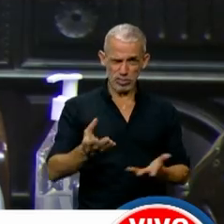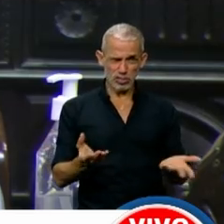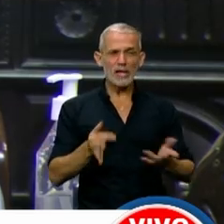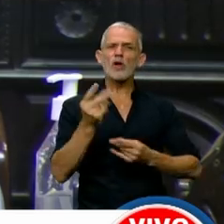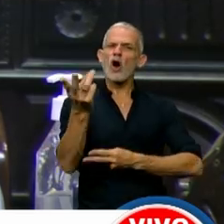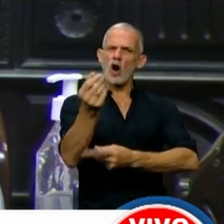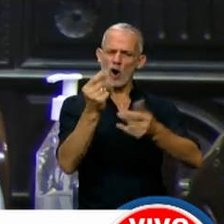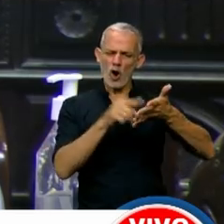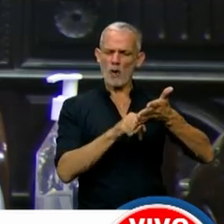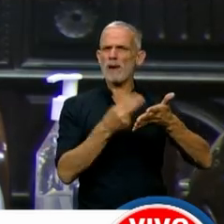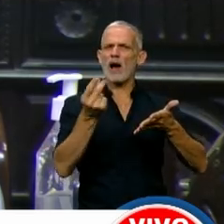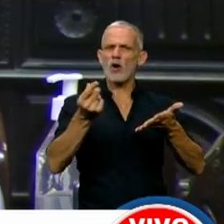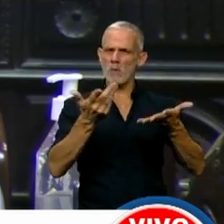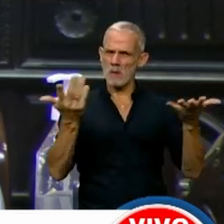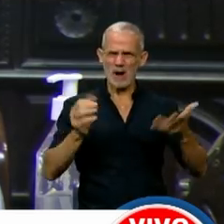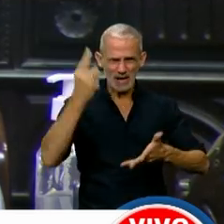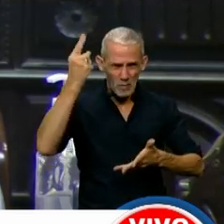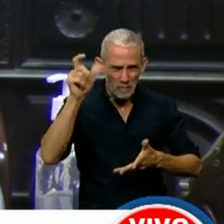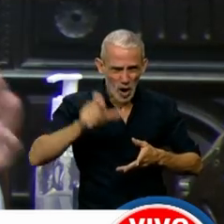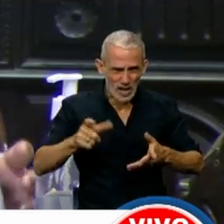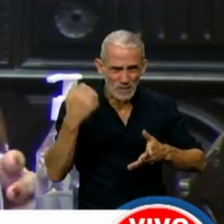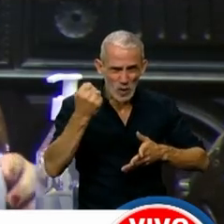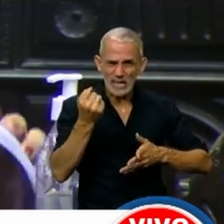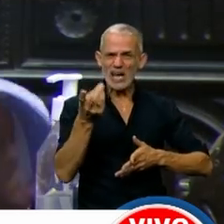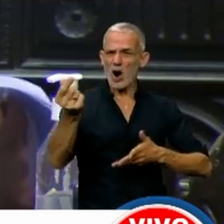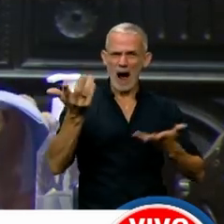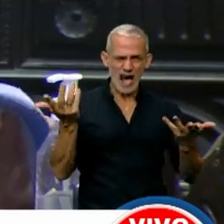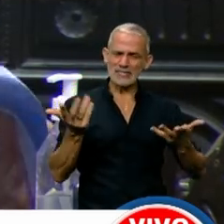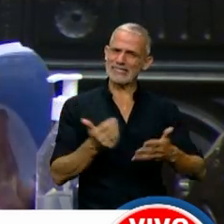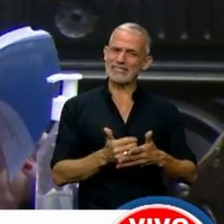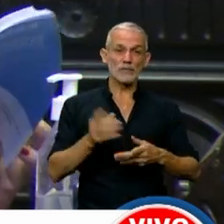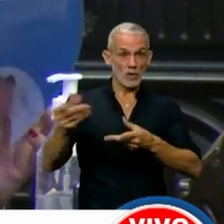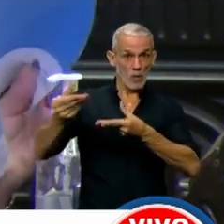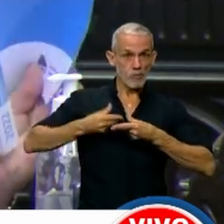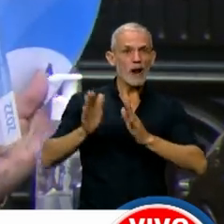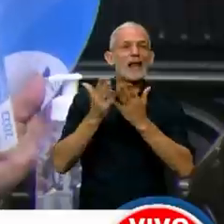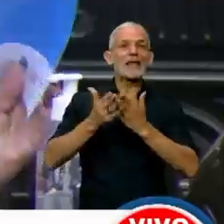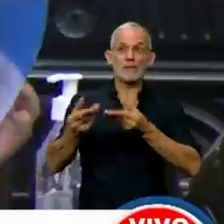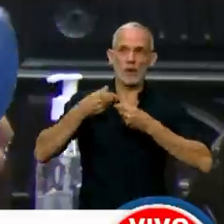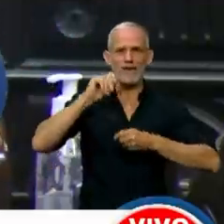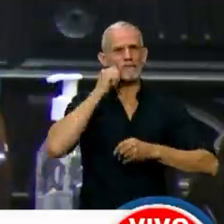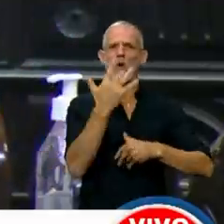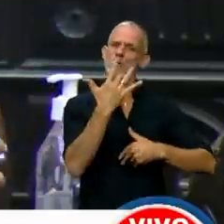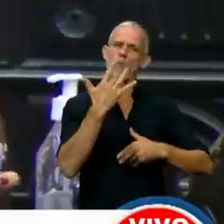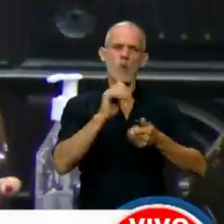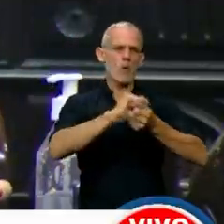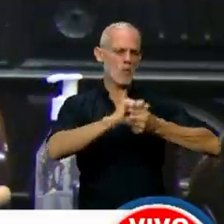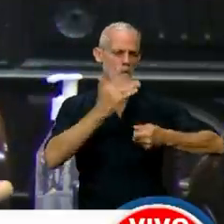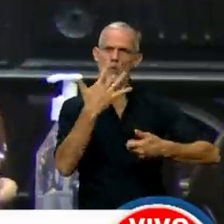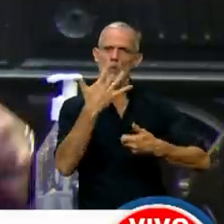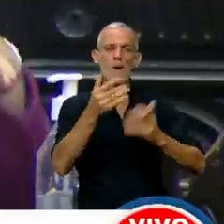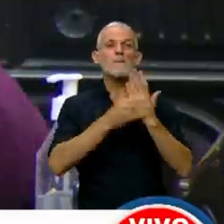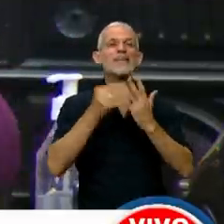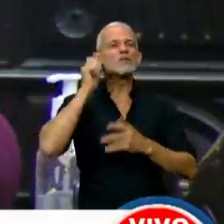compras que no son tan prioritarias nosotros recibimos un librito muy bueno muy lindo muy bien impreso del